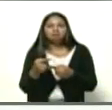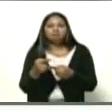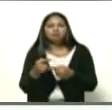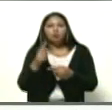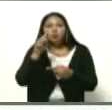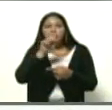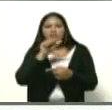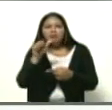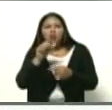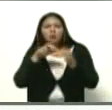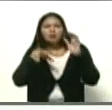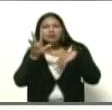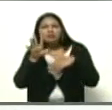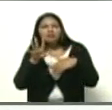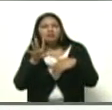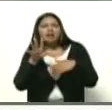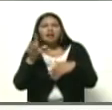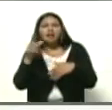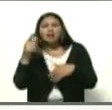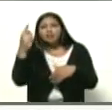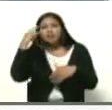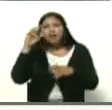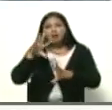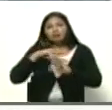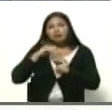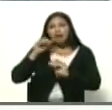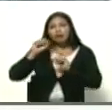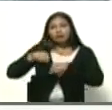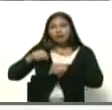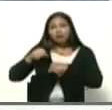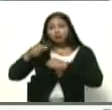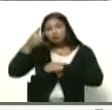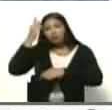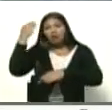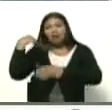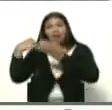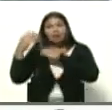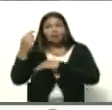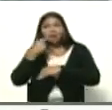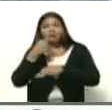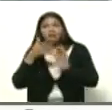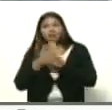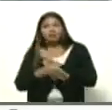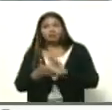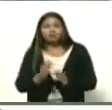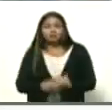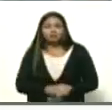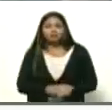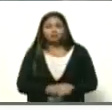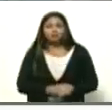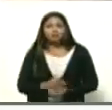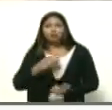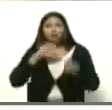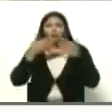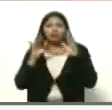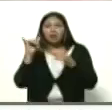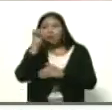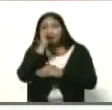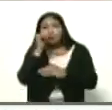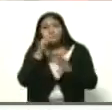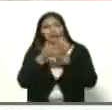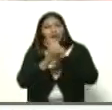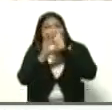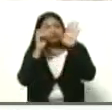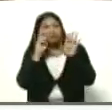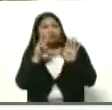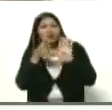bien, en aceptar lo que hacía rato decíamos varios, que habíamos publicado videos en los que claramente